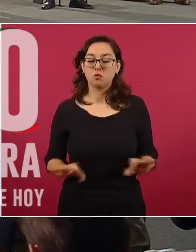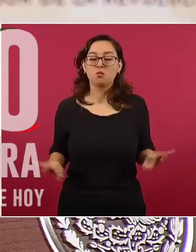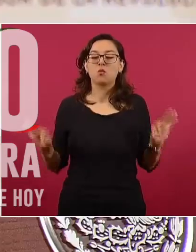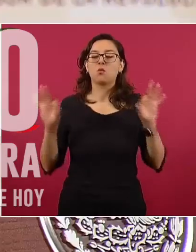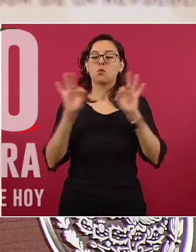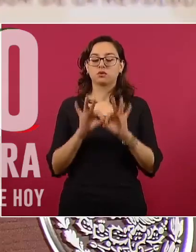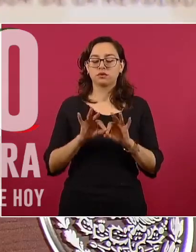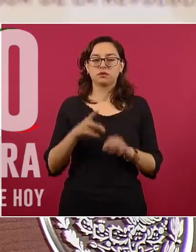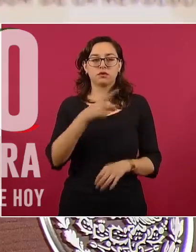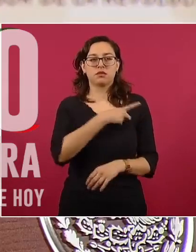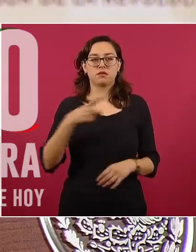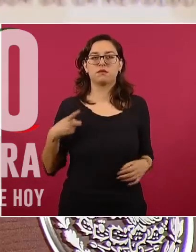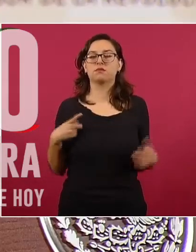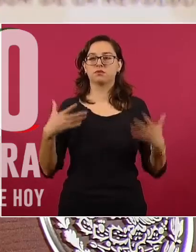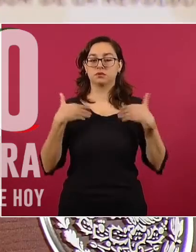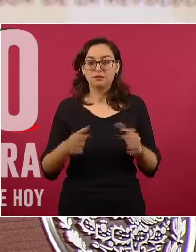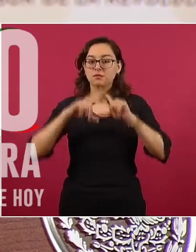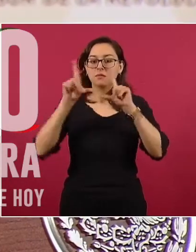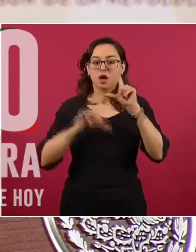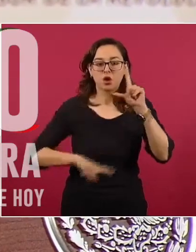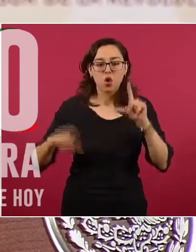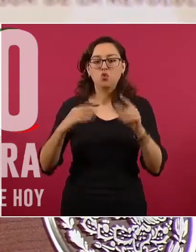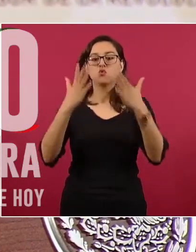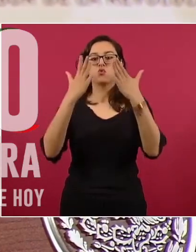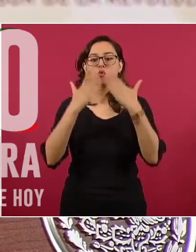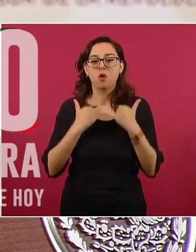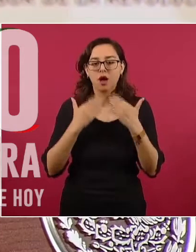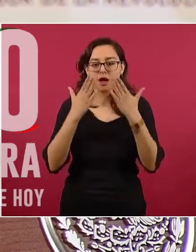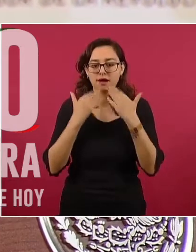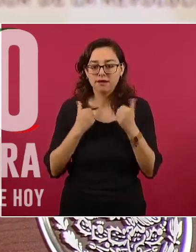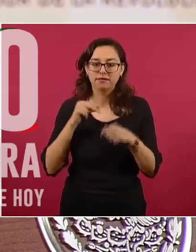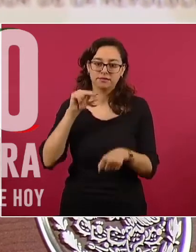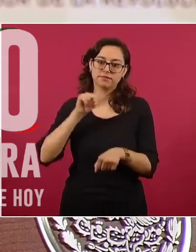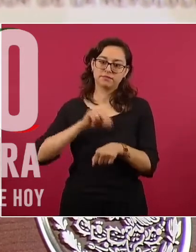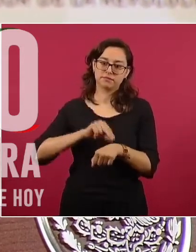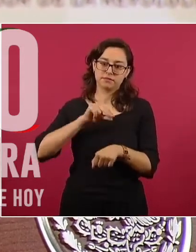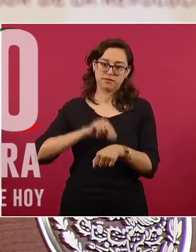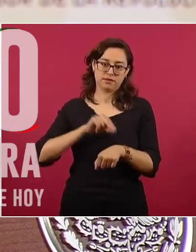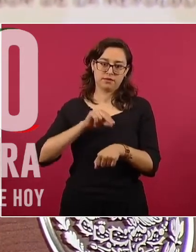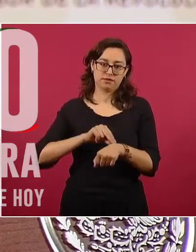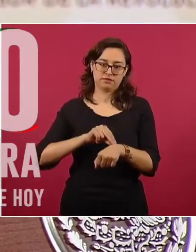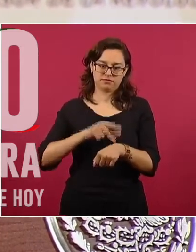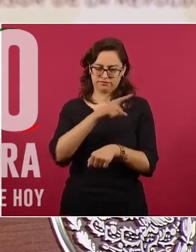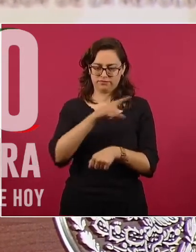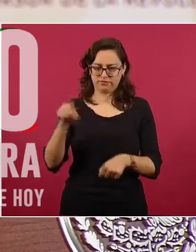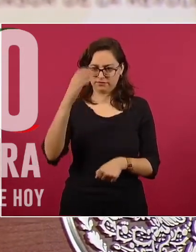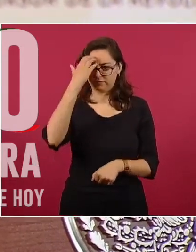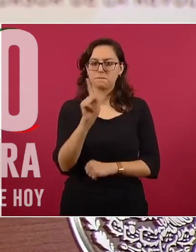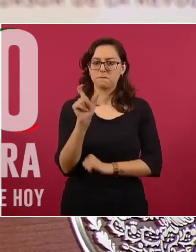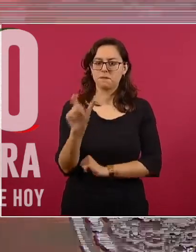déficit de médicos. Déficit es una palabra técnica, un